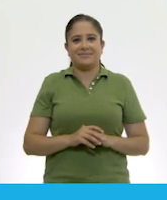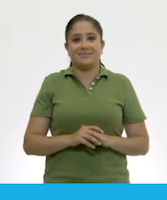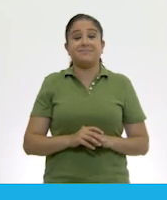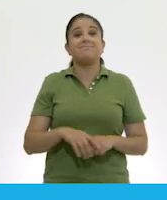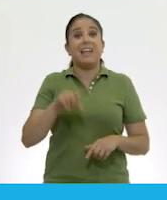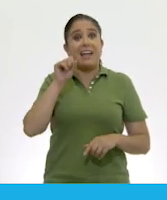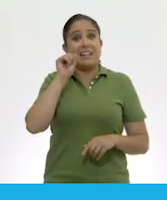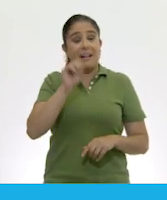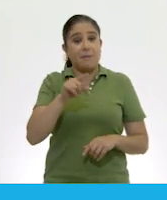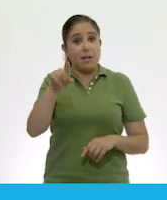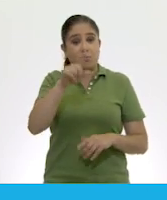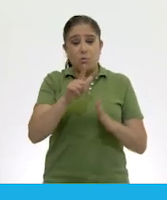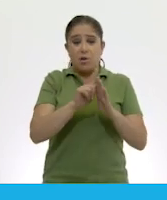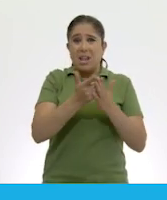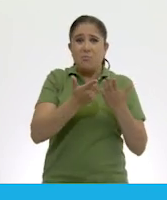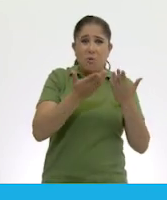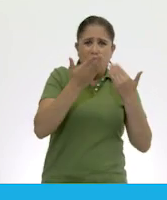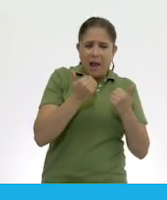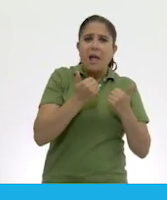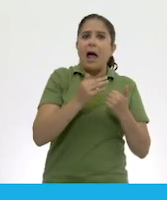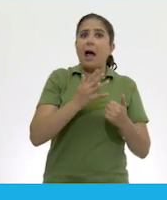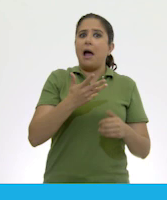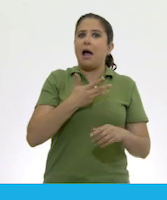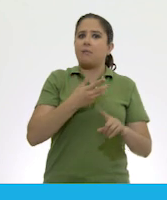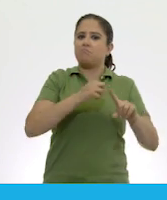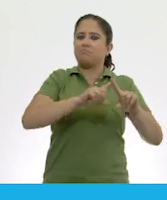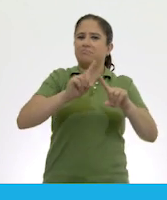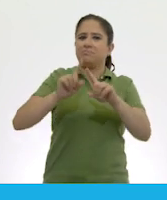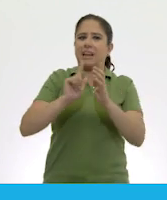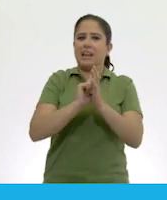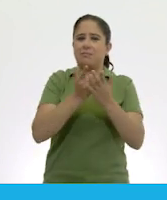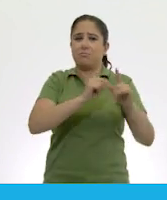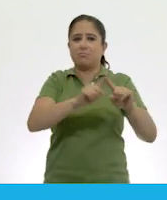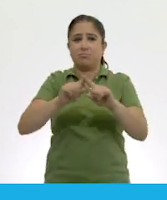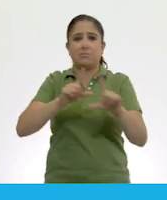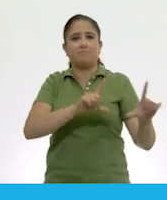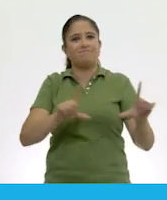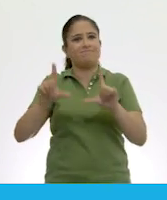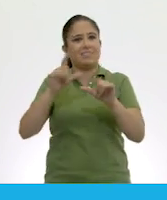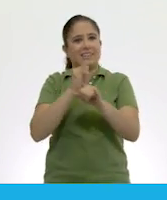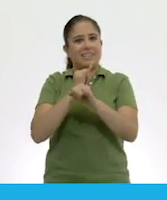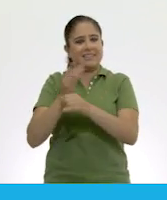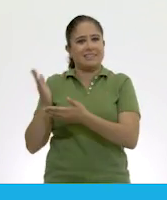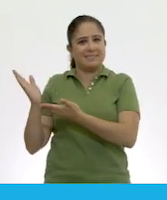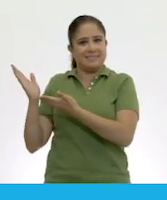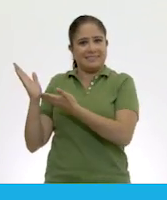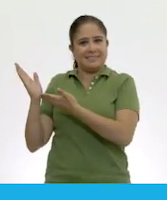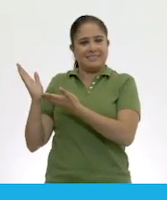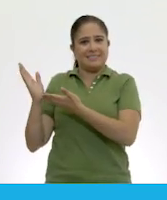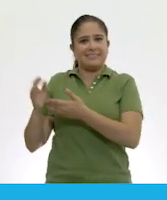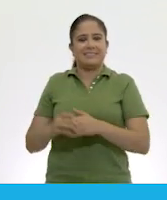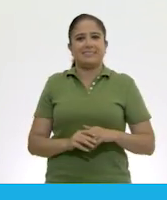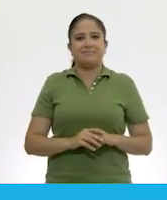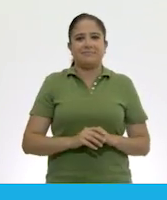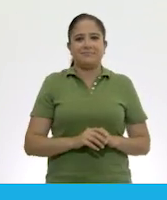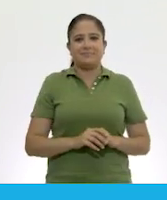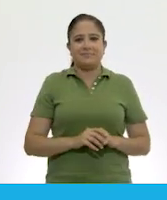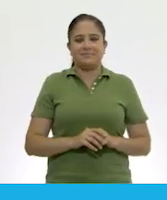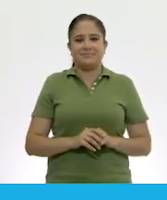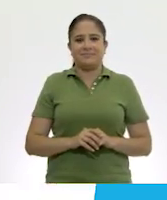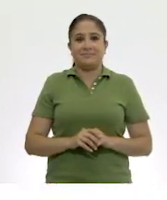también puedes encontrar los libros de texto en la página conaliteg punto cero punto com m